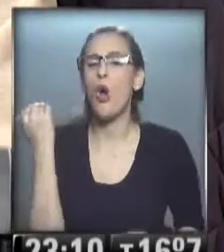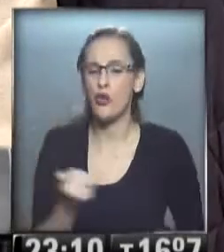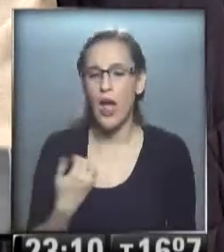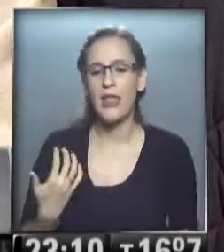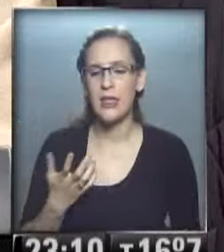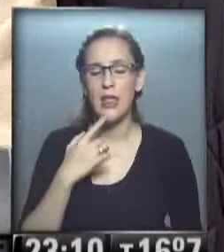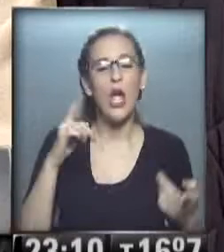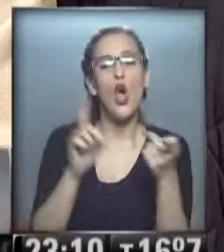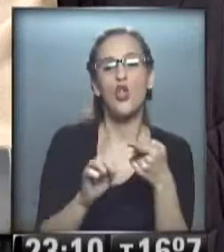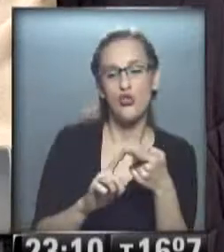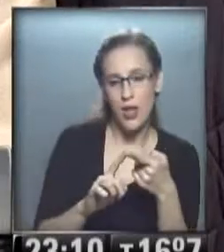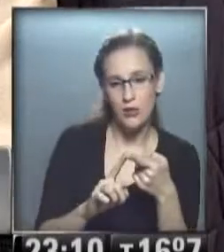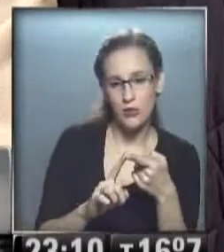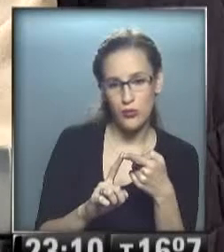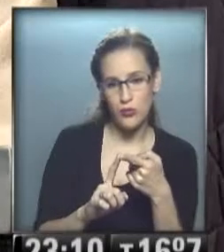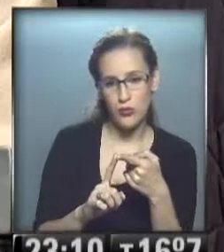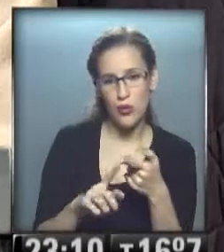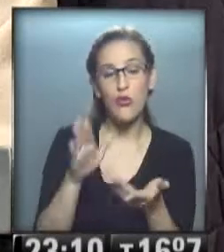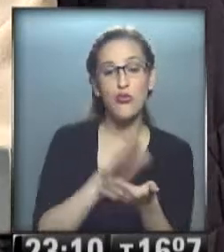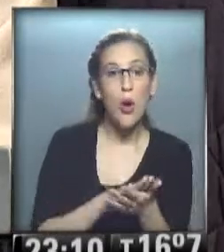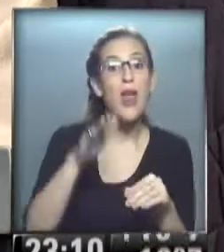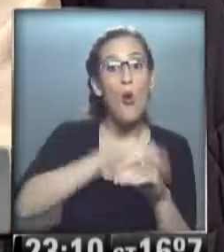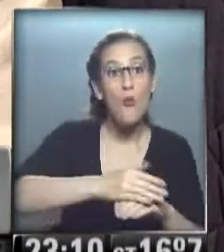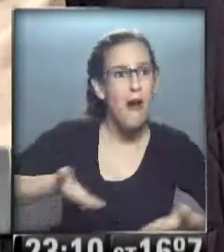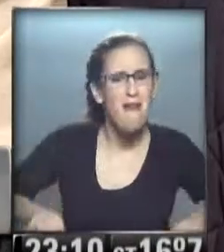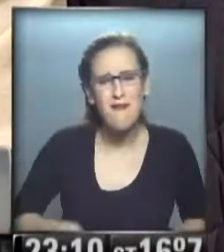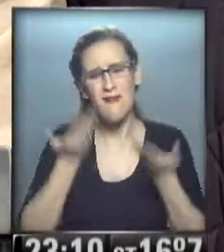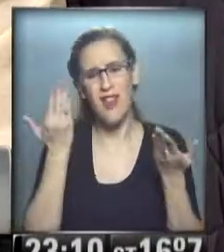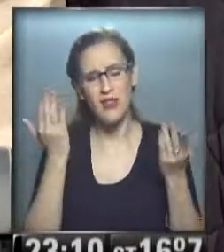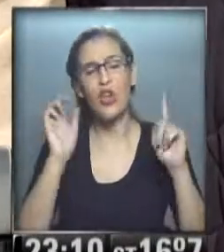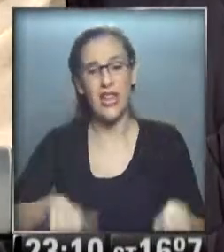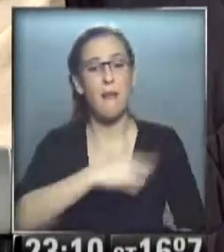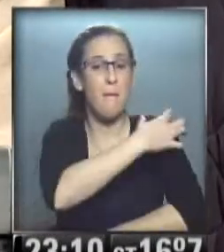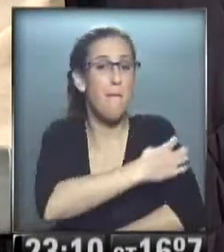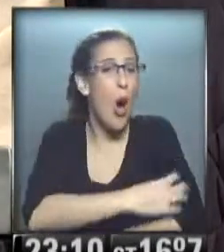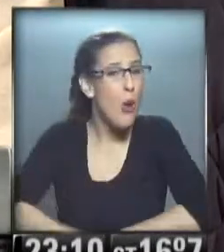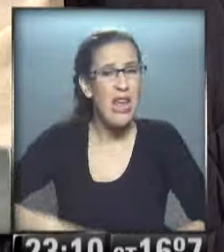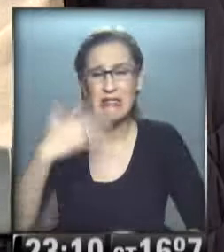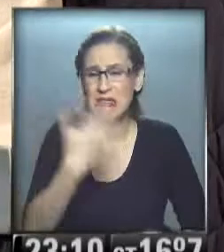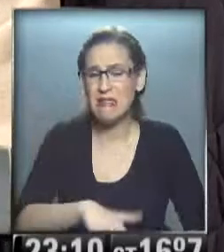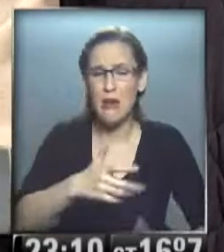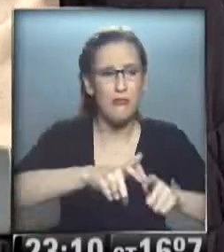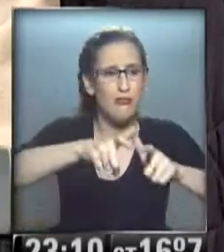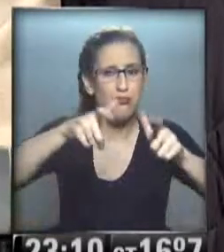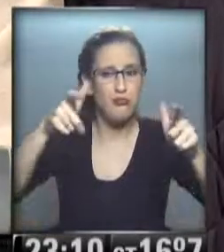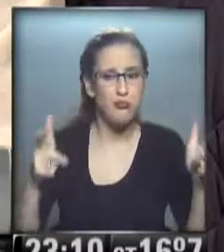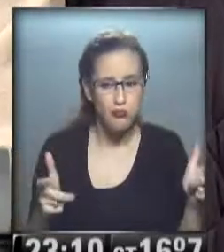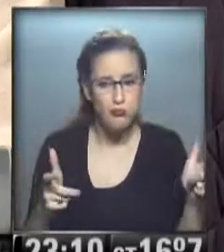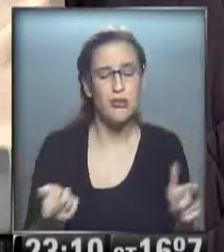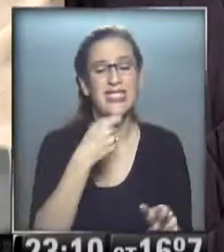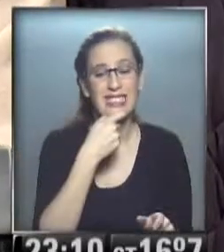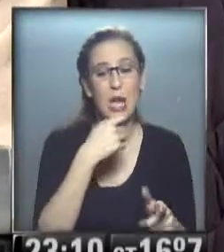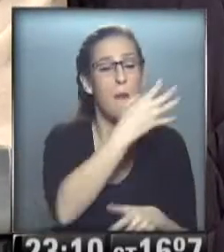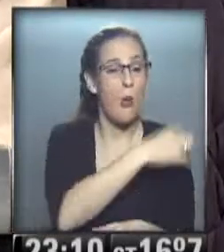vincularlo a la creciente inflación y a la presencia de la pobreza. Porque sin estos dos